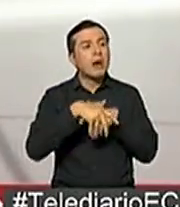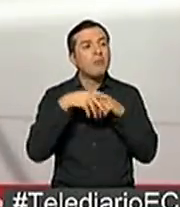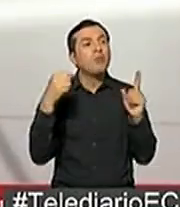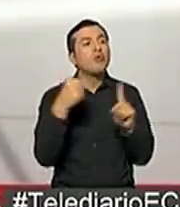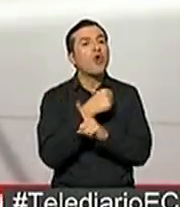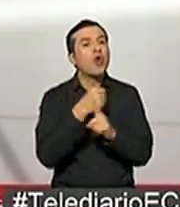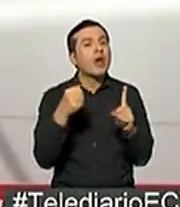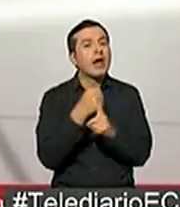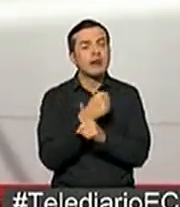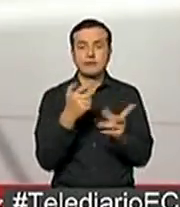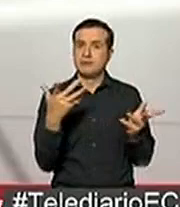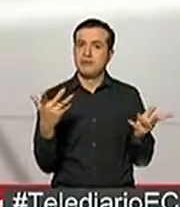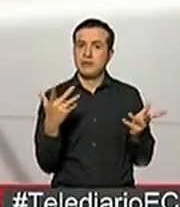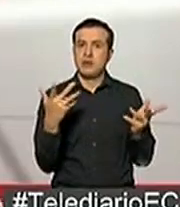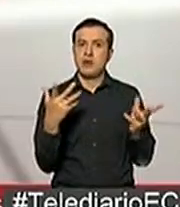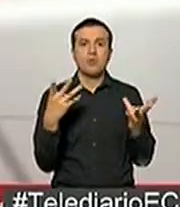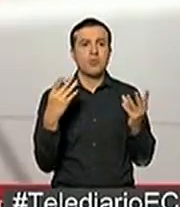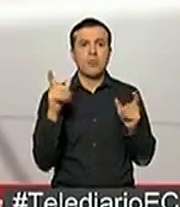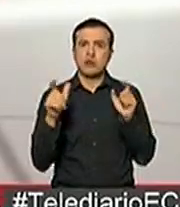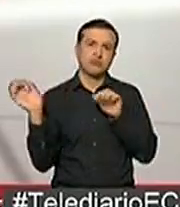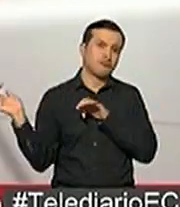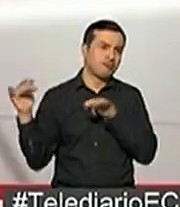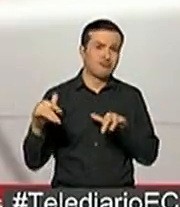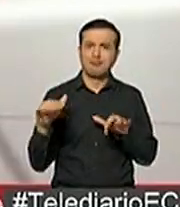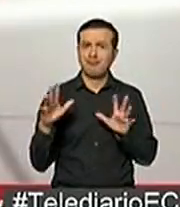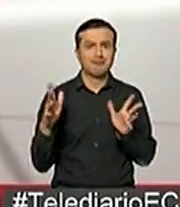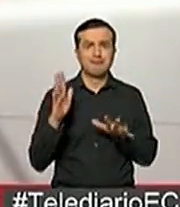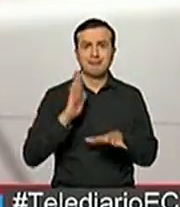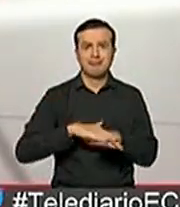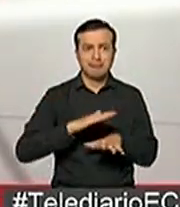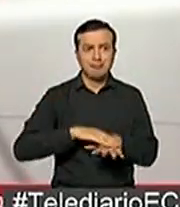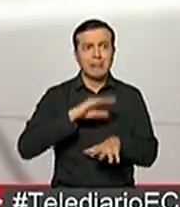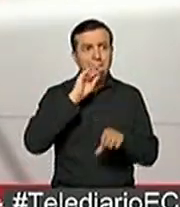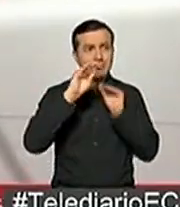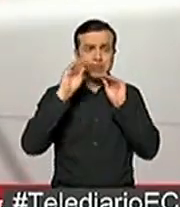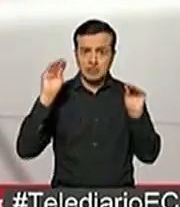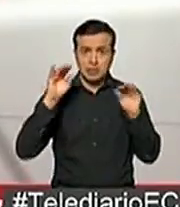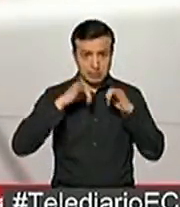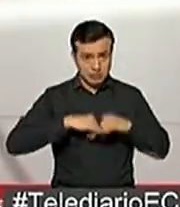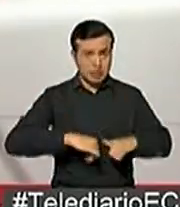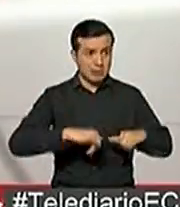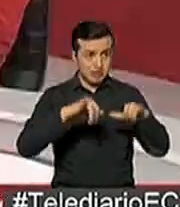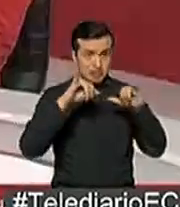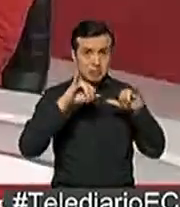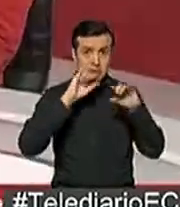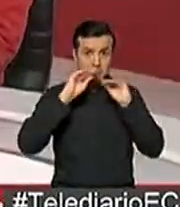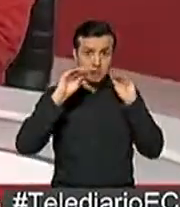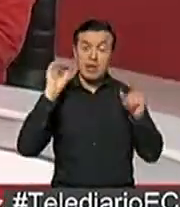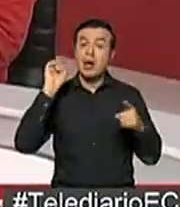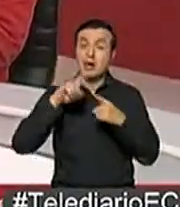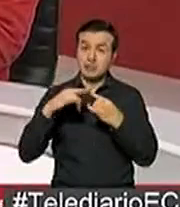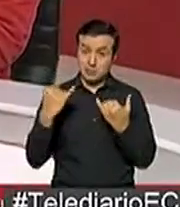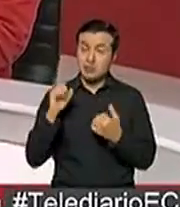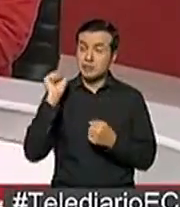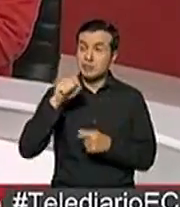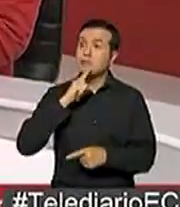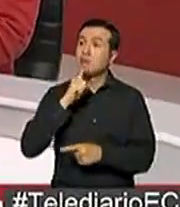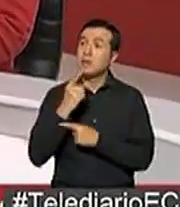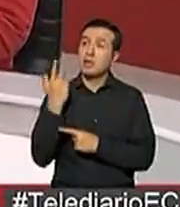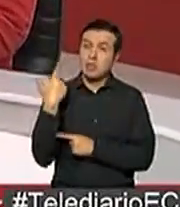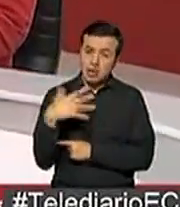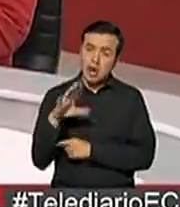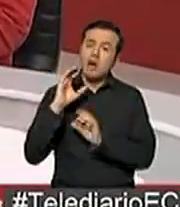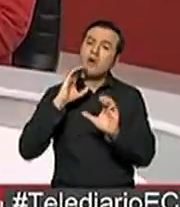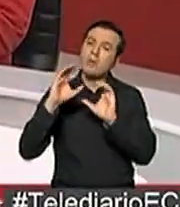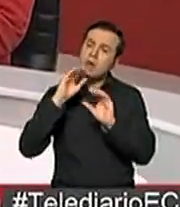y las manifestaciones y protestas que se registraron en los últimos días esto se mantiene estas alertas estos warning hasta el momento sí pese que hemos conversado